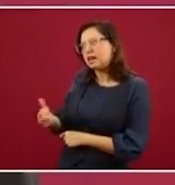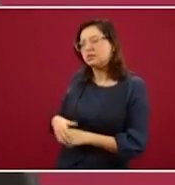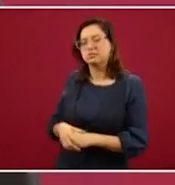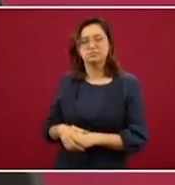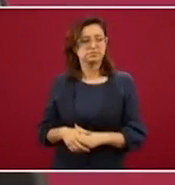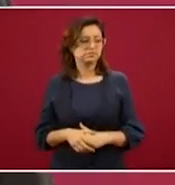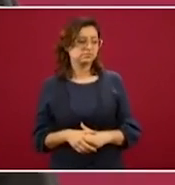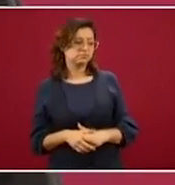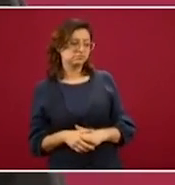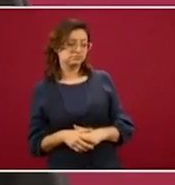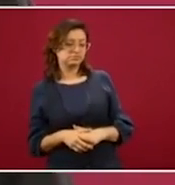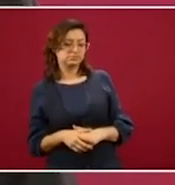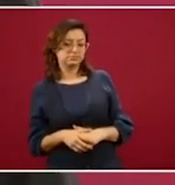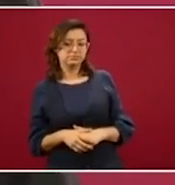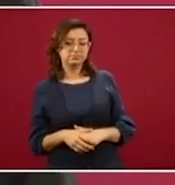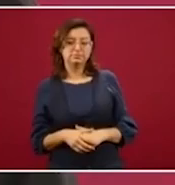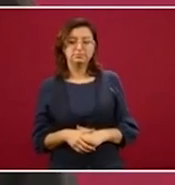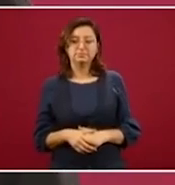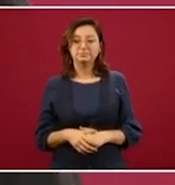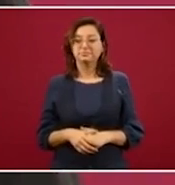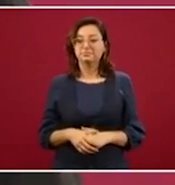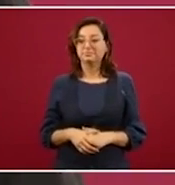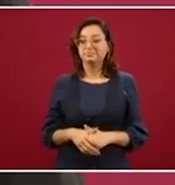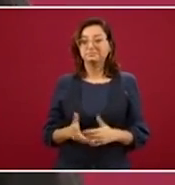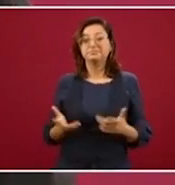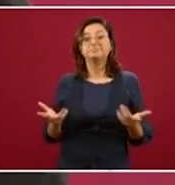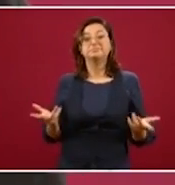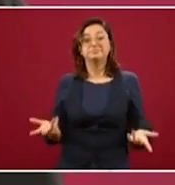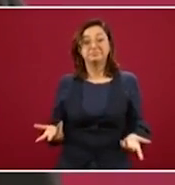rescatar a los grandes